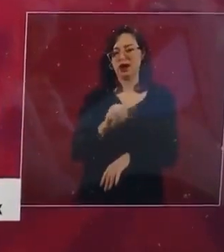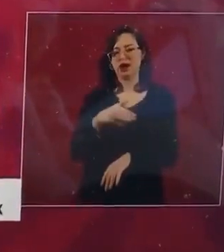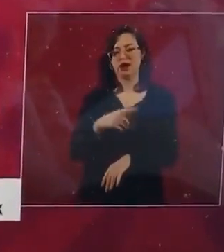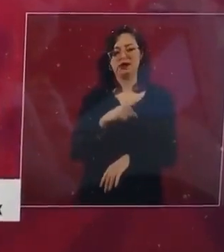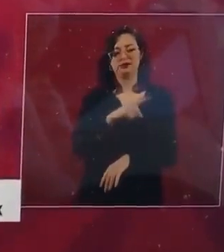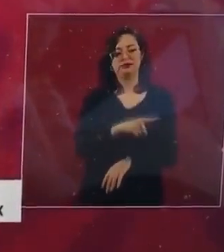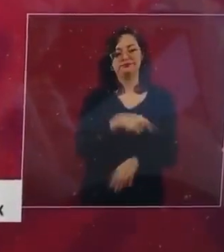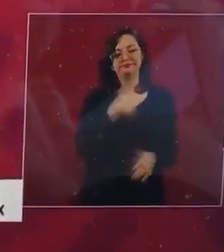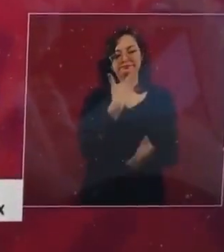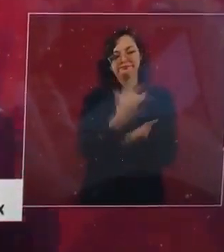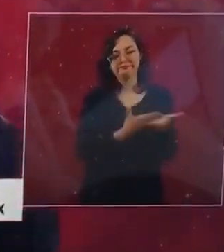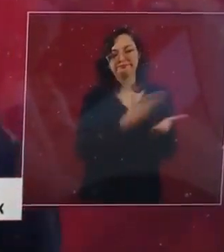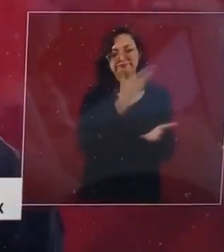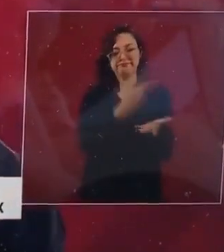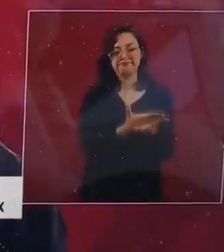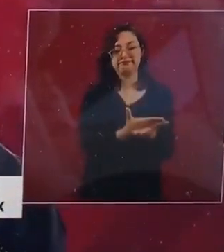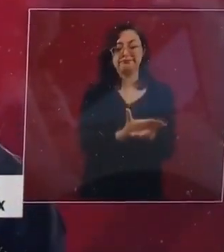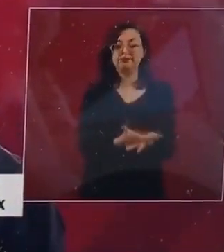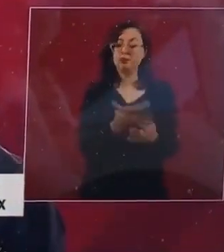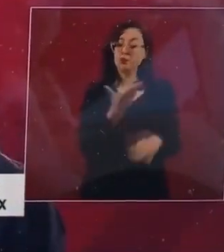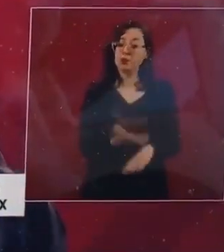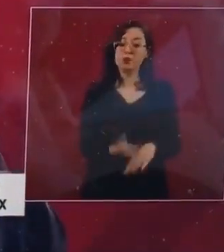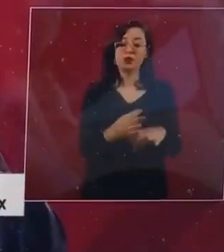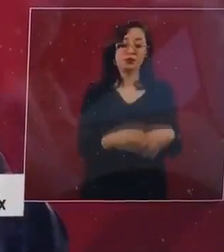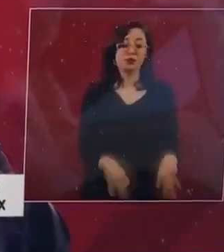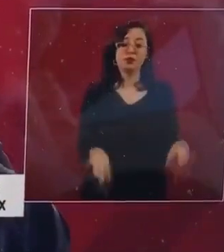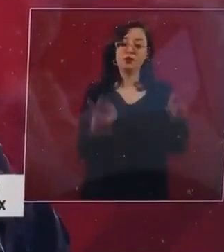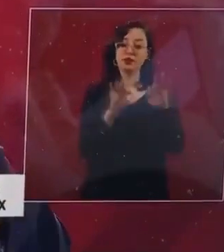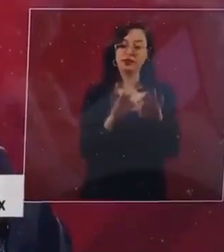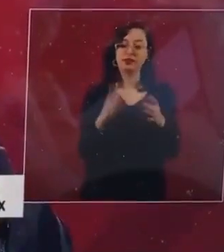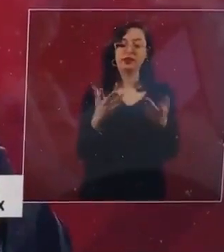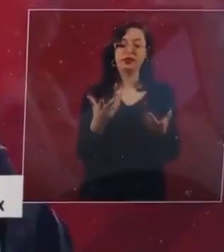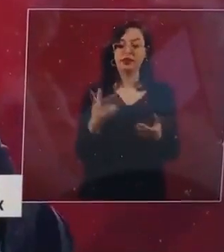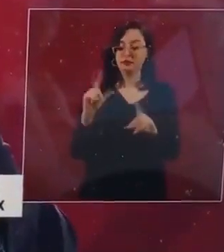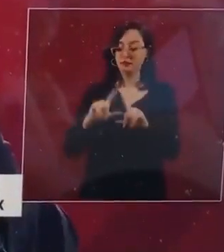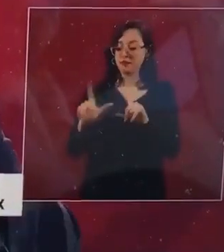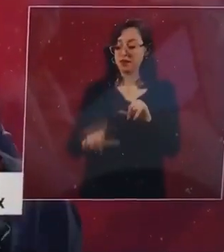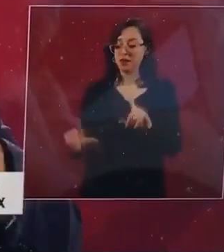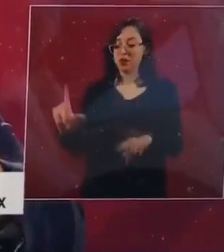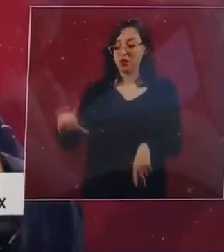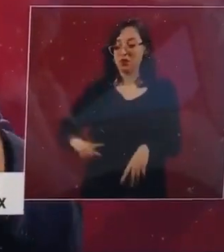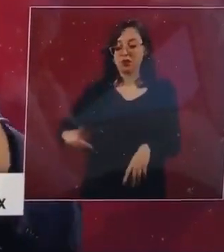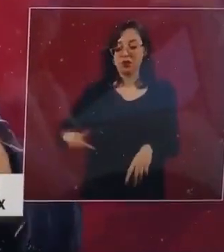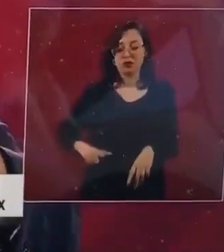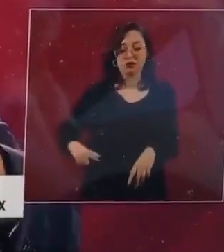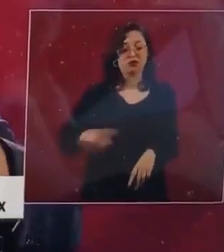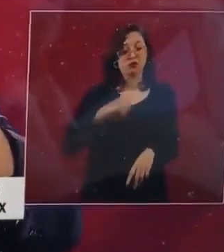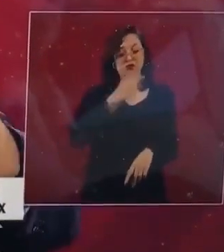planteamos que era muy importante para nuestro gobierno, para nuestro país, que esa